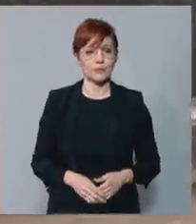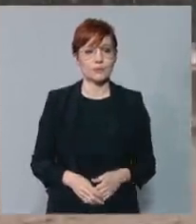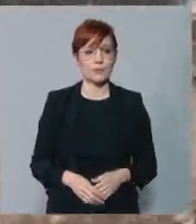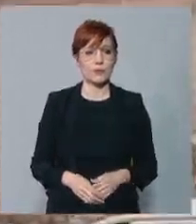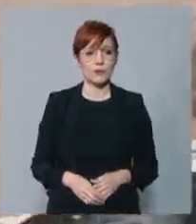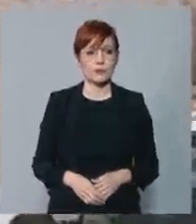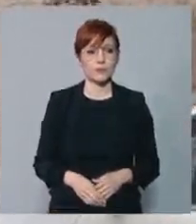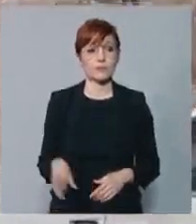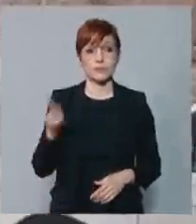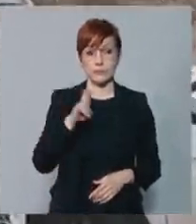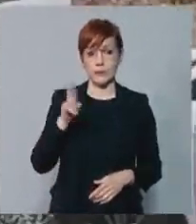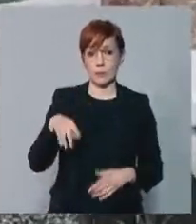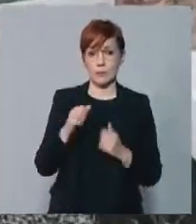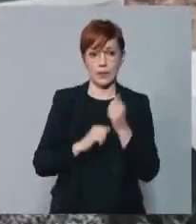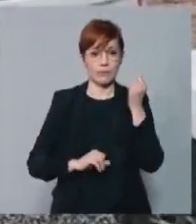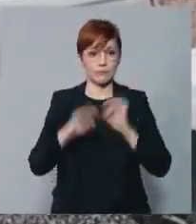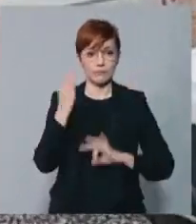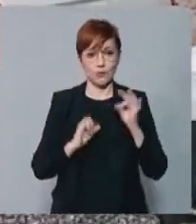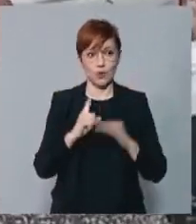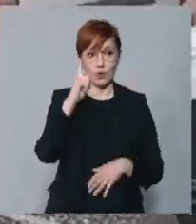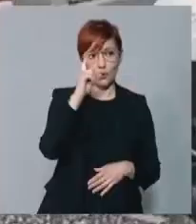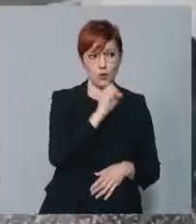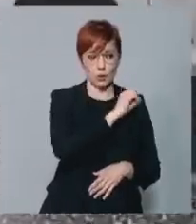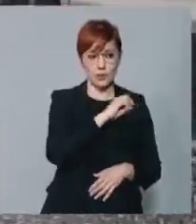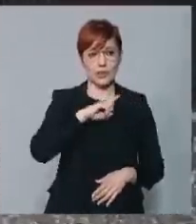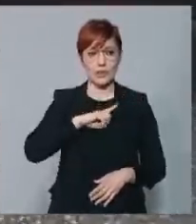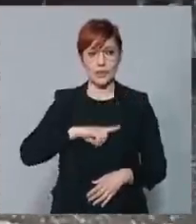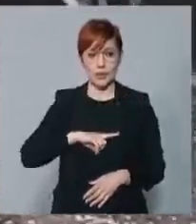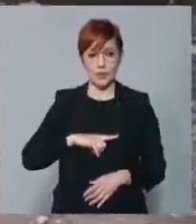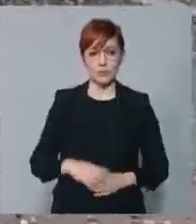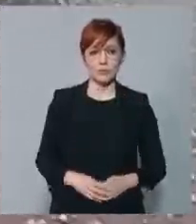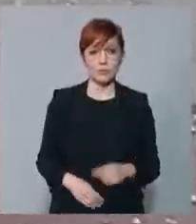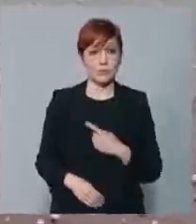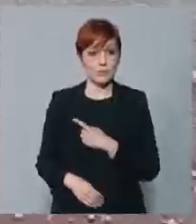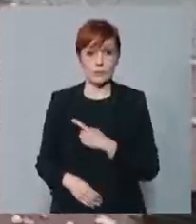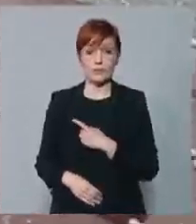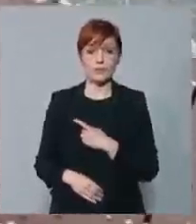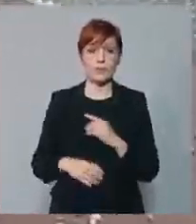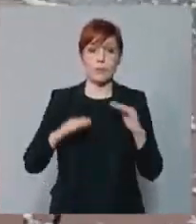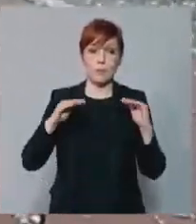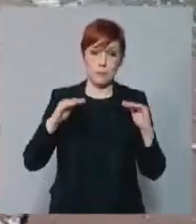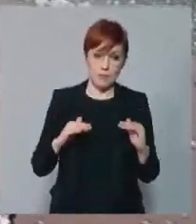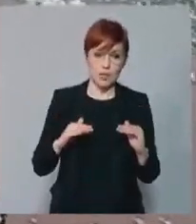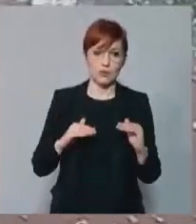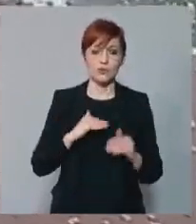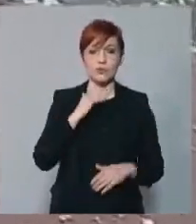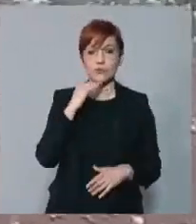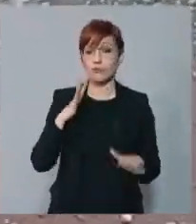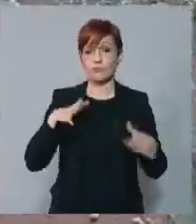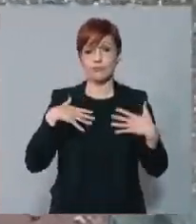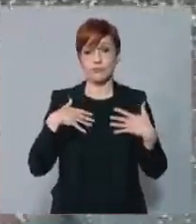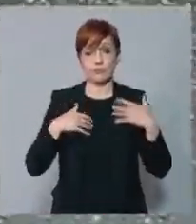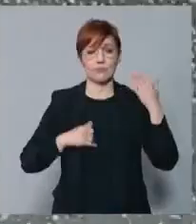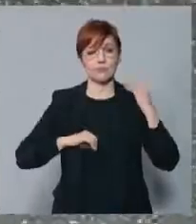una imagen que se repetía en otro municipio Del Noroeste en concreto en caravaca de la cruz Eso sí con algo menos de intensidad una granizada repentina